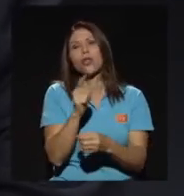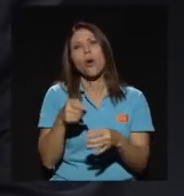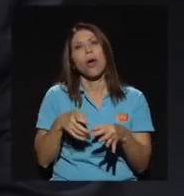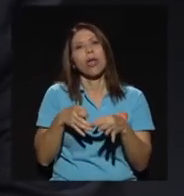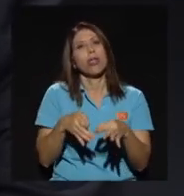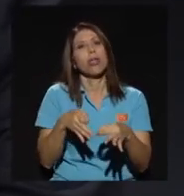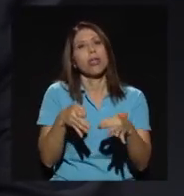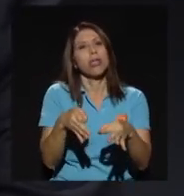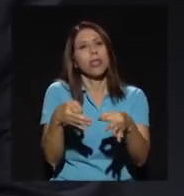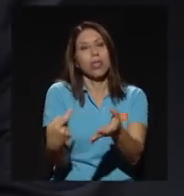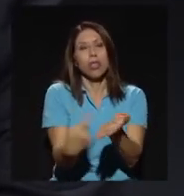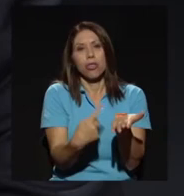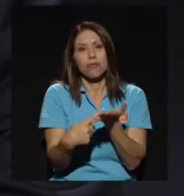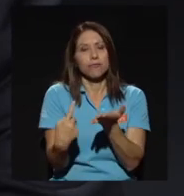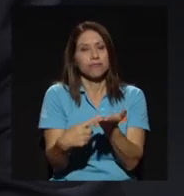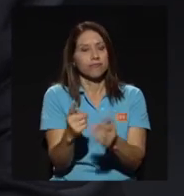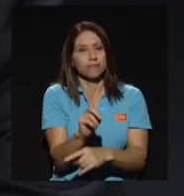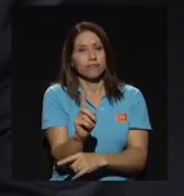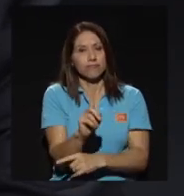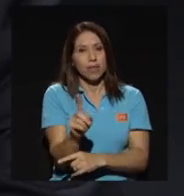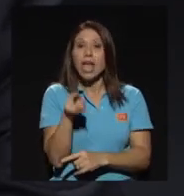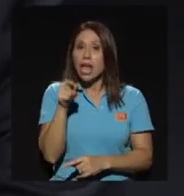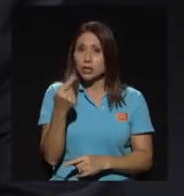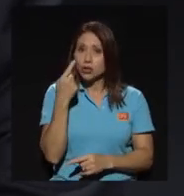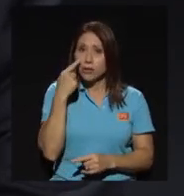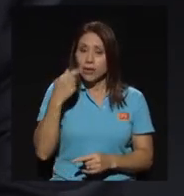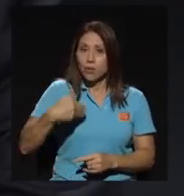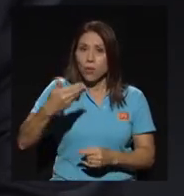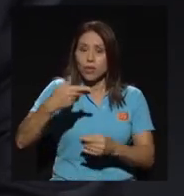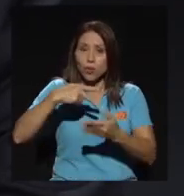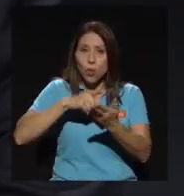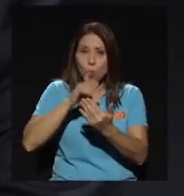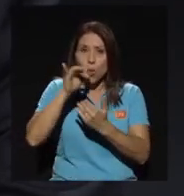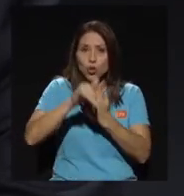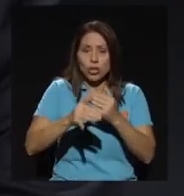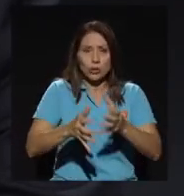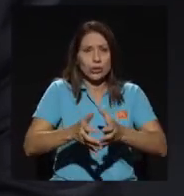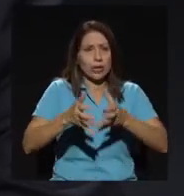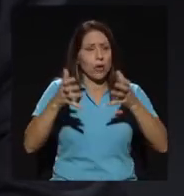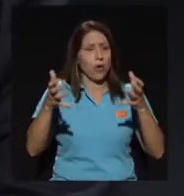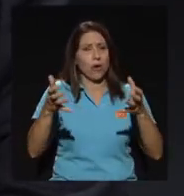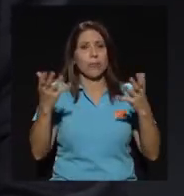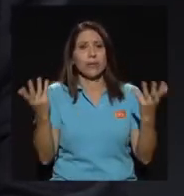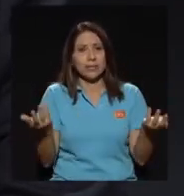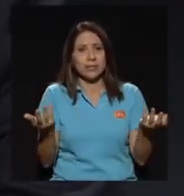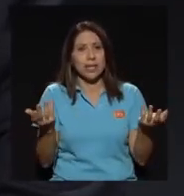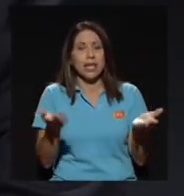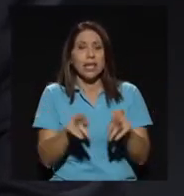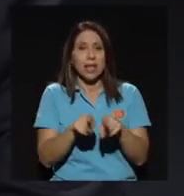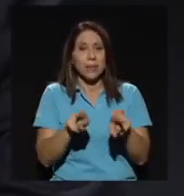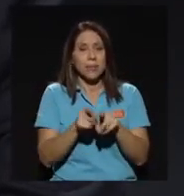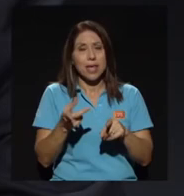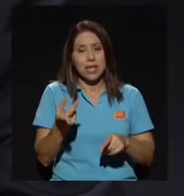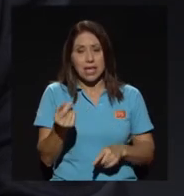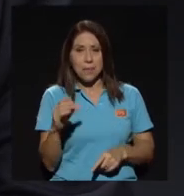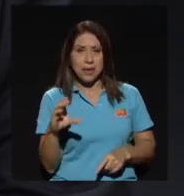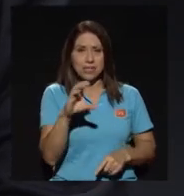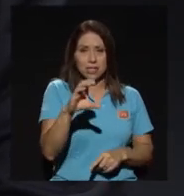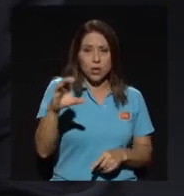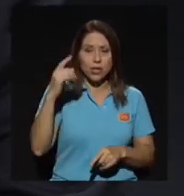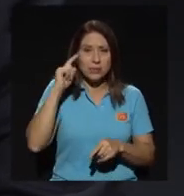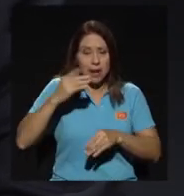se ve a la hora de emprender proyectos enormes y la parte de las inversiones en infraestructura ya